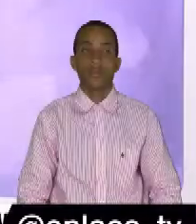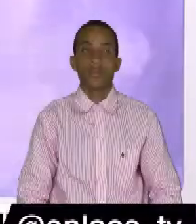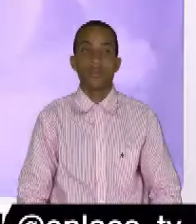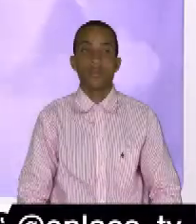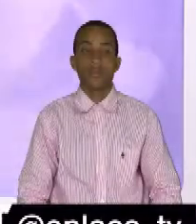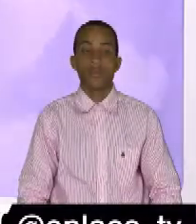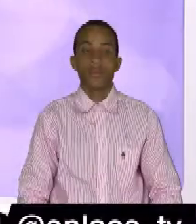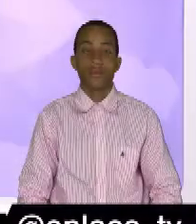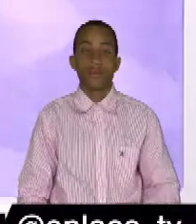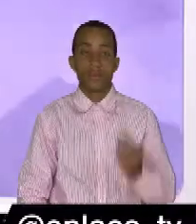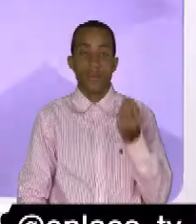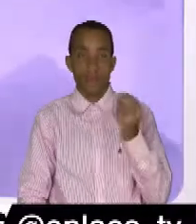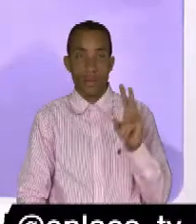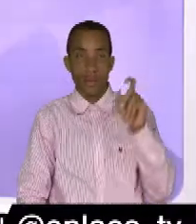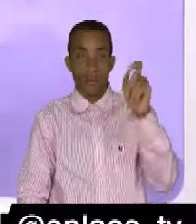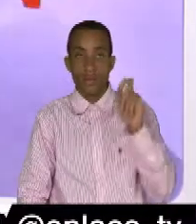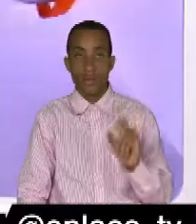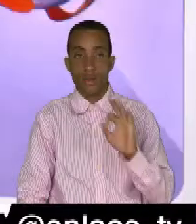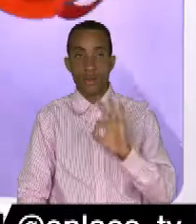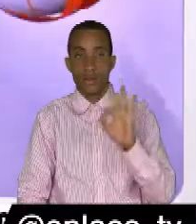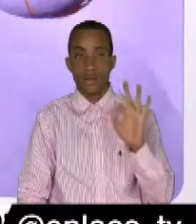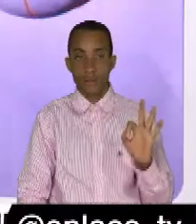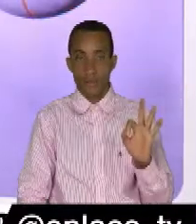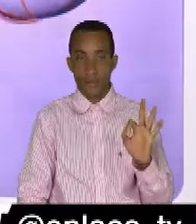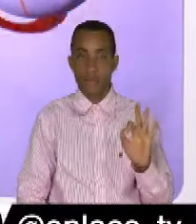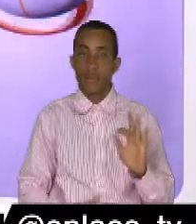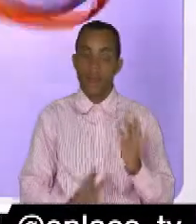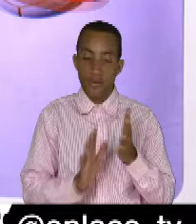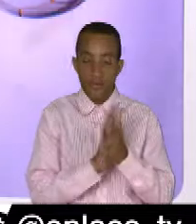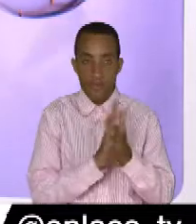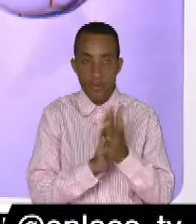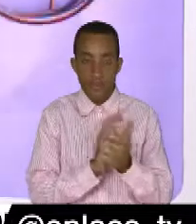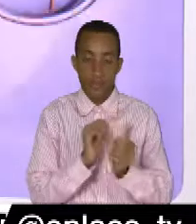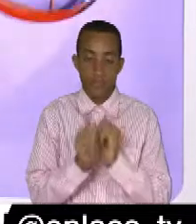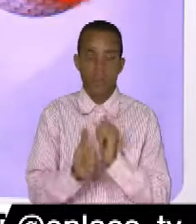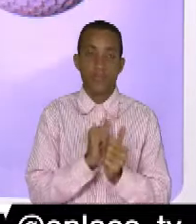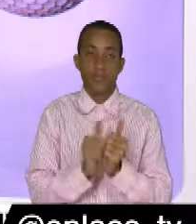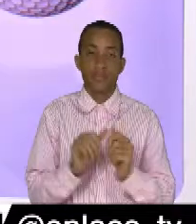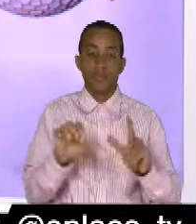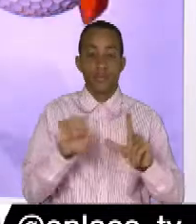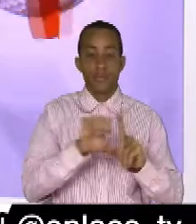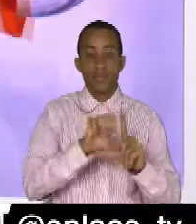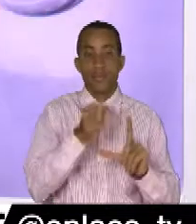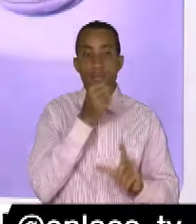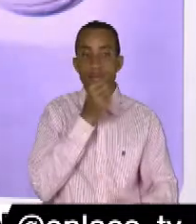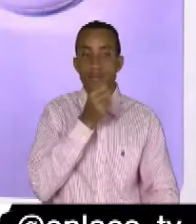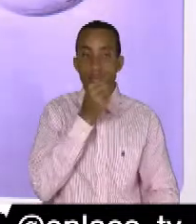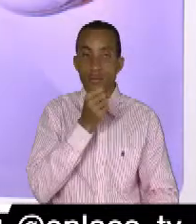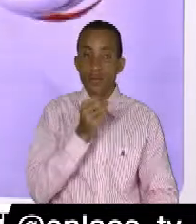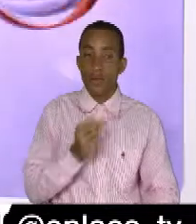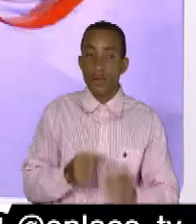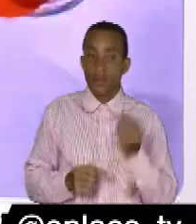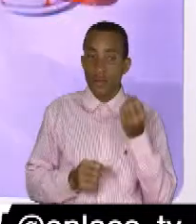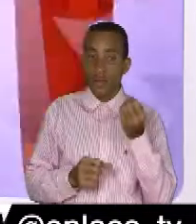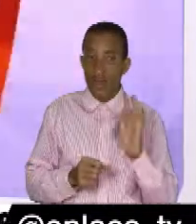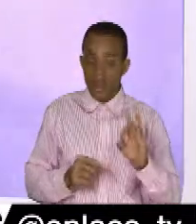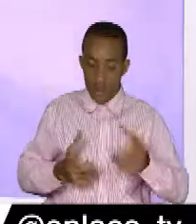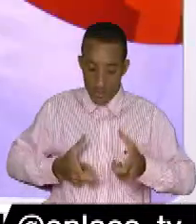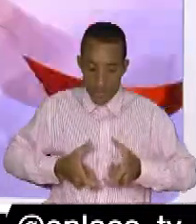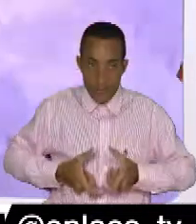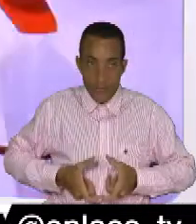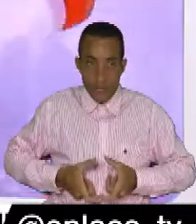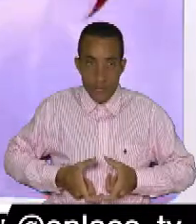De 33 minutos del mediodía y ya está aquí toda la información deportiva en Enlace Noticias. 13 medallas se obtuvo en